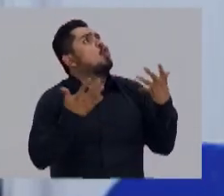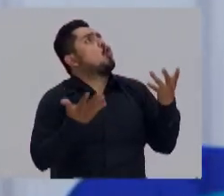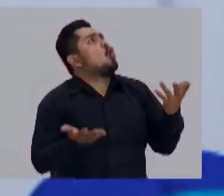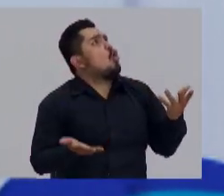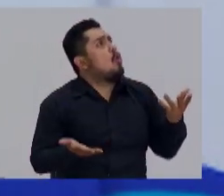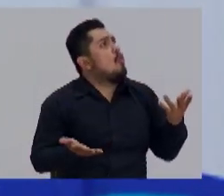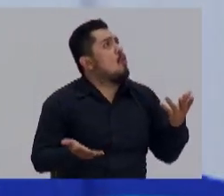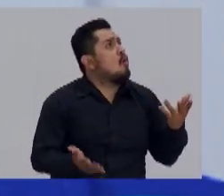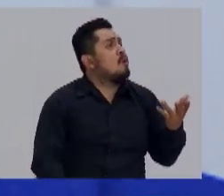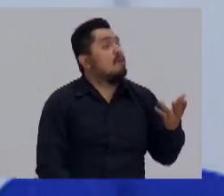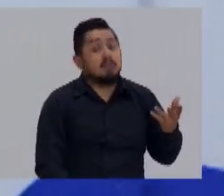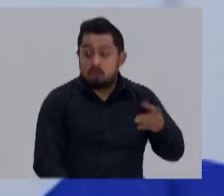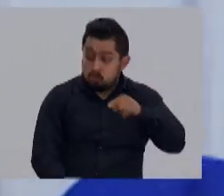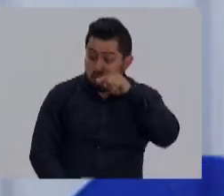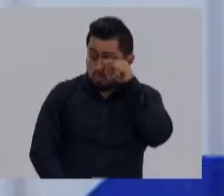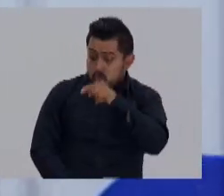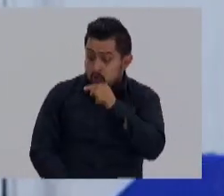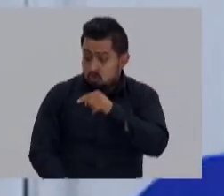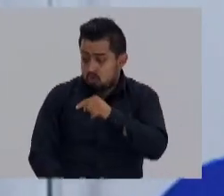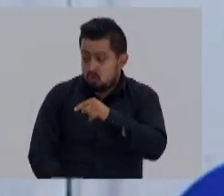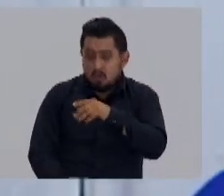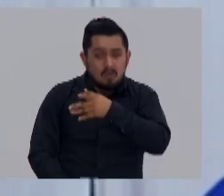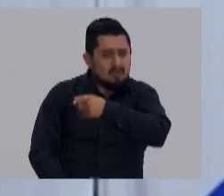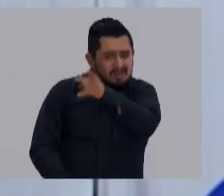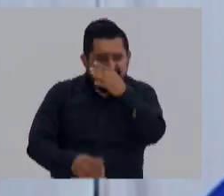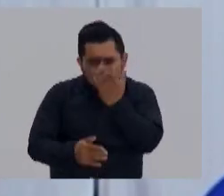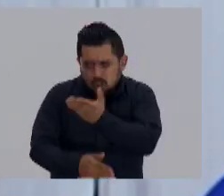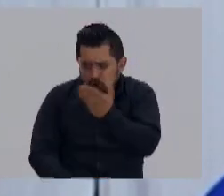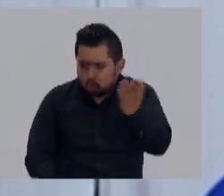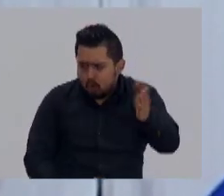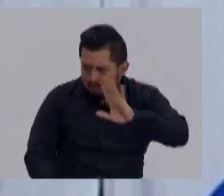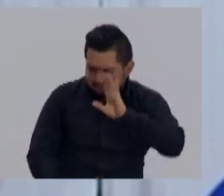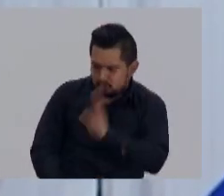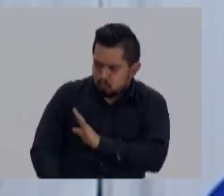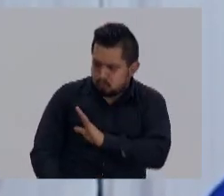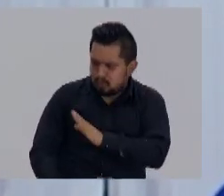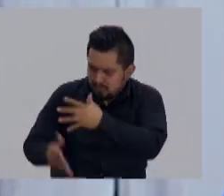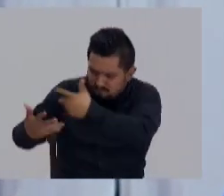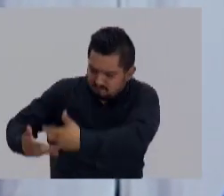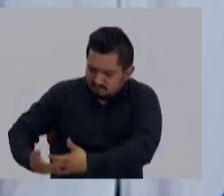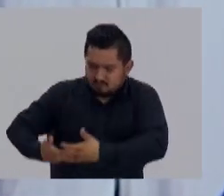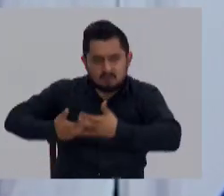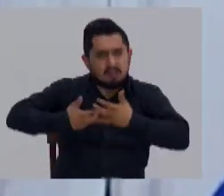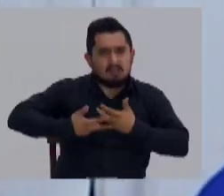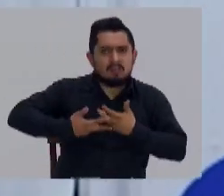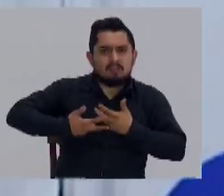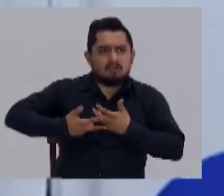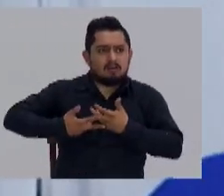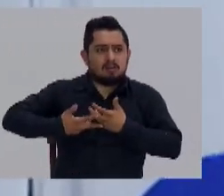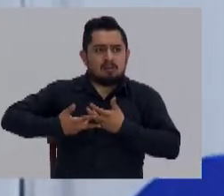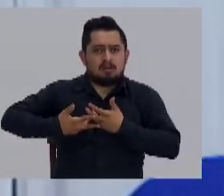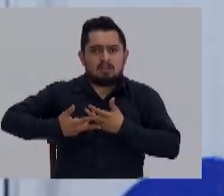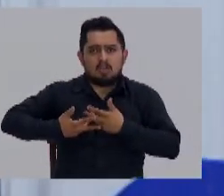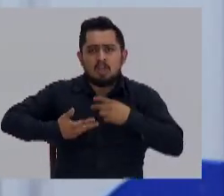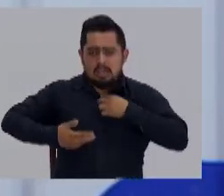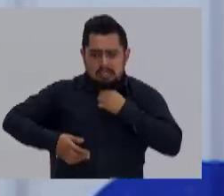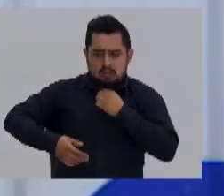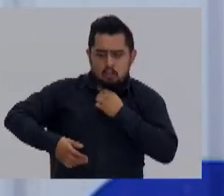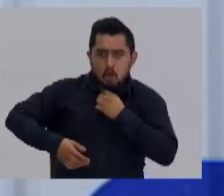Ezequiel: anda a sacar todos los cachivaches que tengas. Eso se llaman toda la